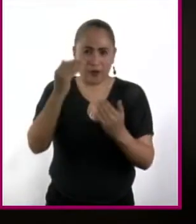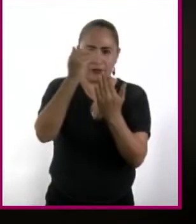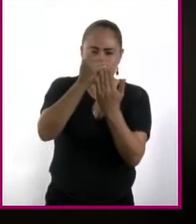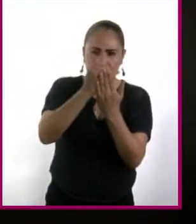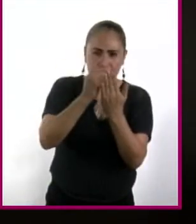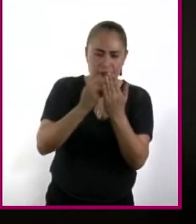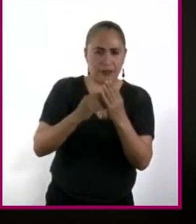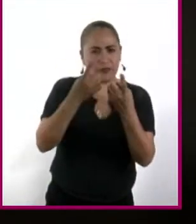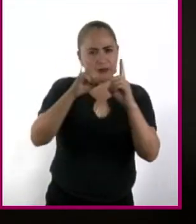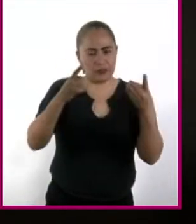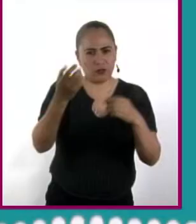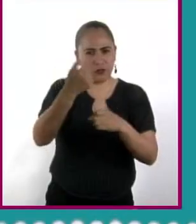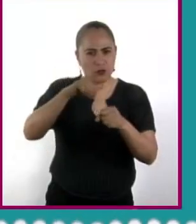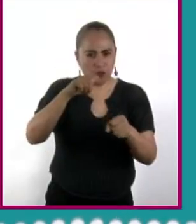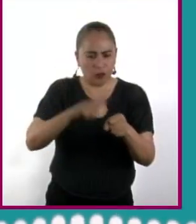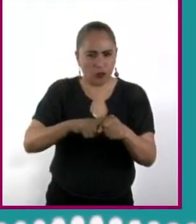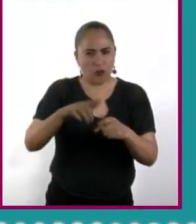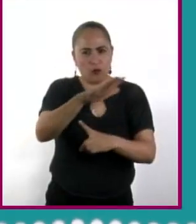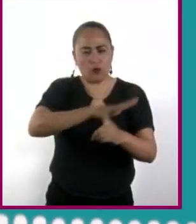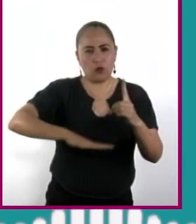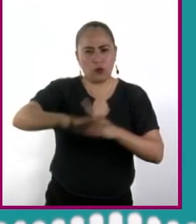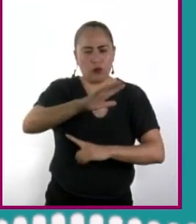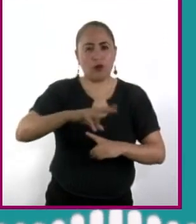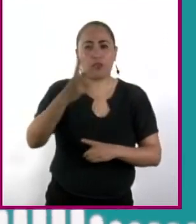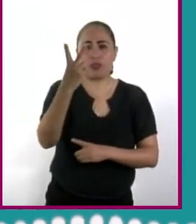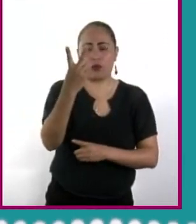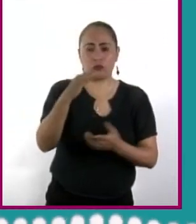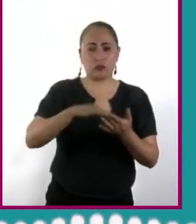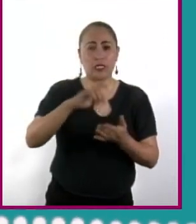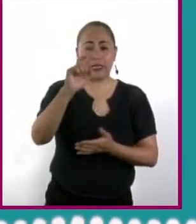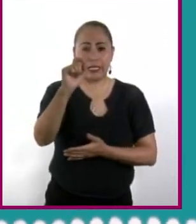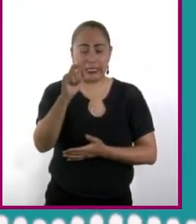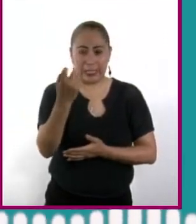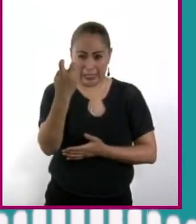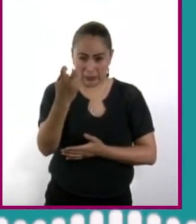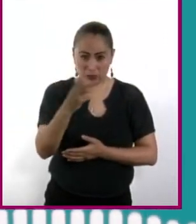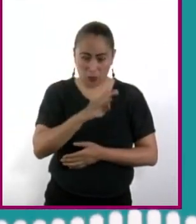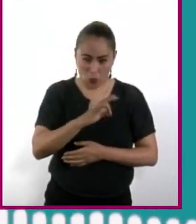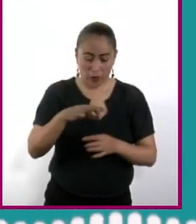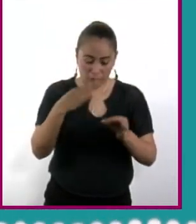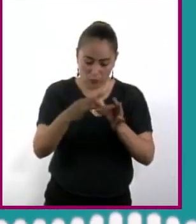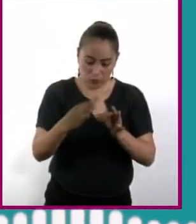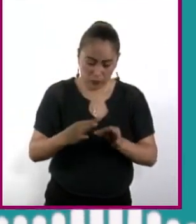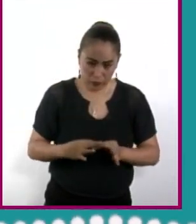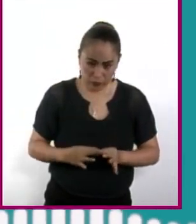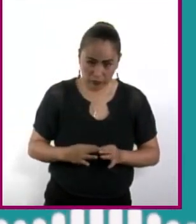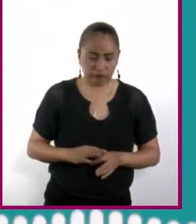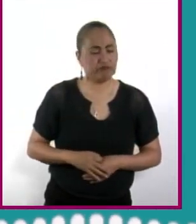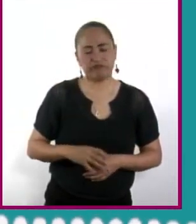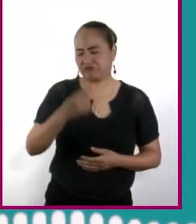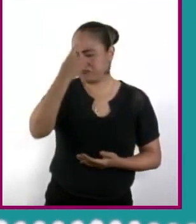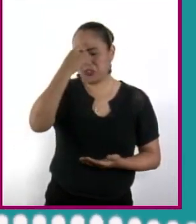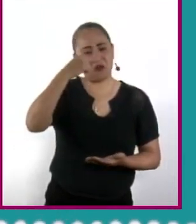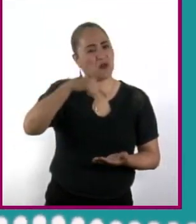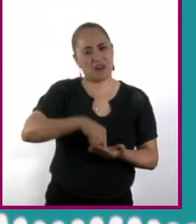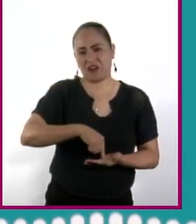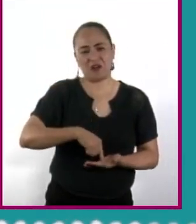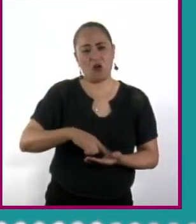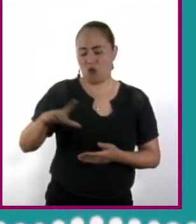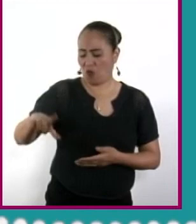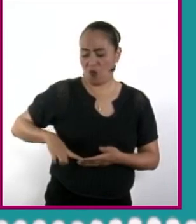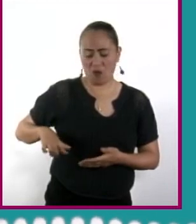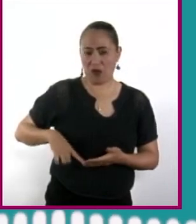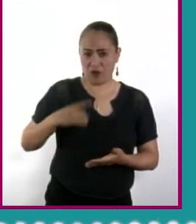Sostenible 2030? No, muchacho, la verdad, no creo que eso sea posible si solamente trabaja el